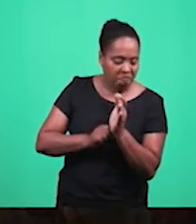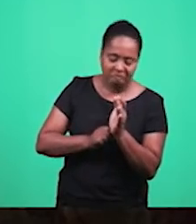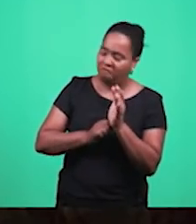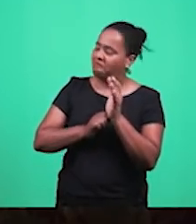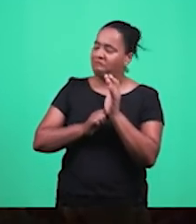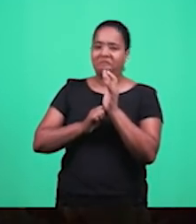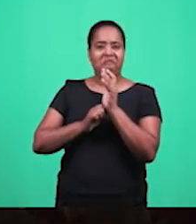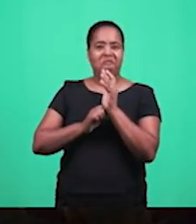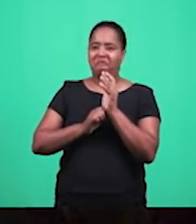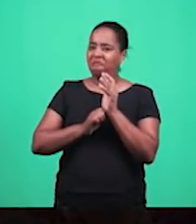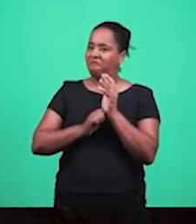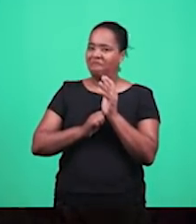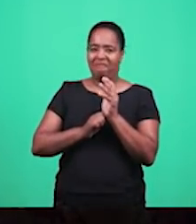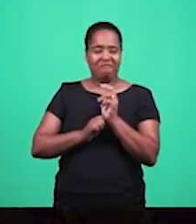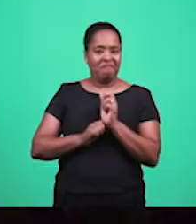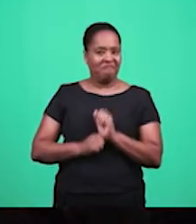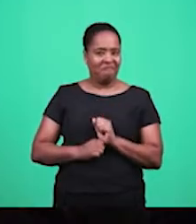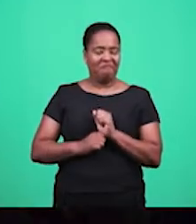jamás